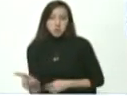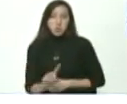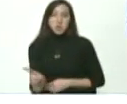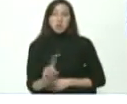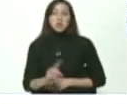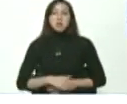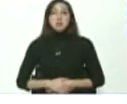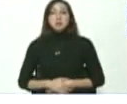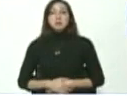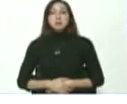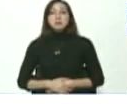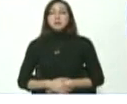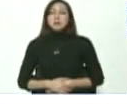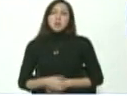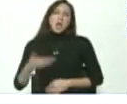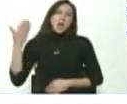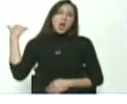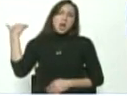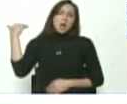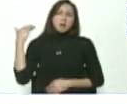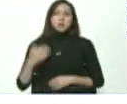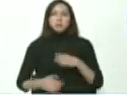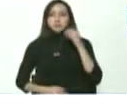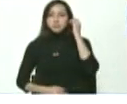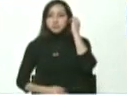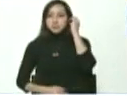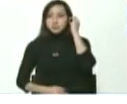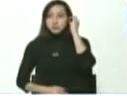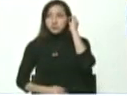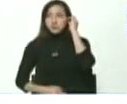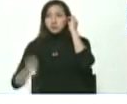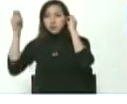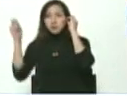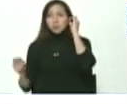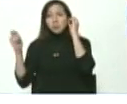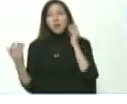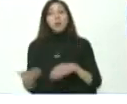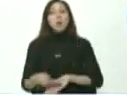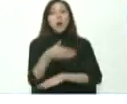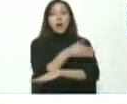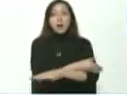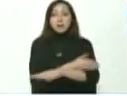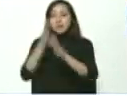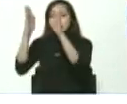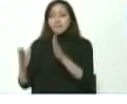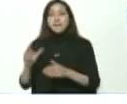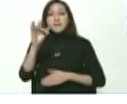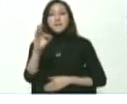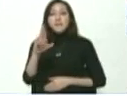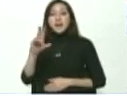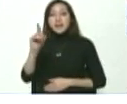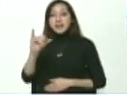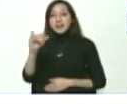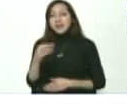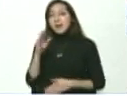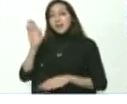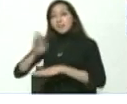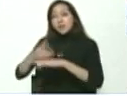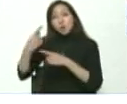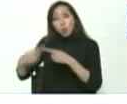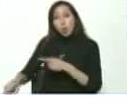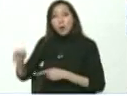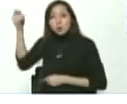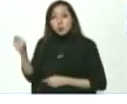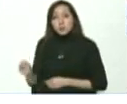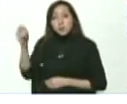En estos días, el exdiputado Freddy Guevara le pidió al diputado Francisco